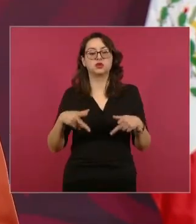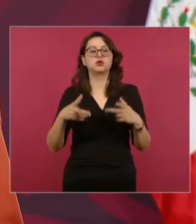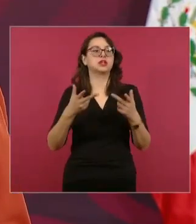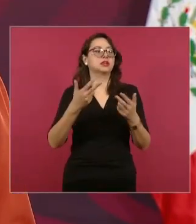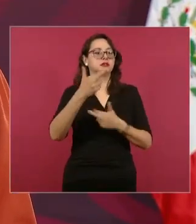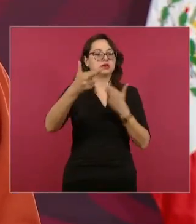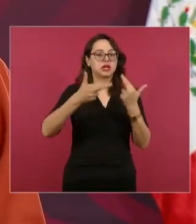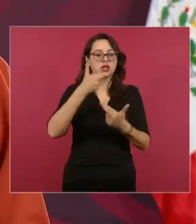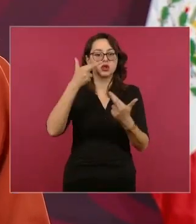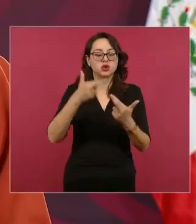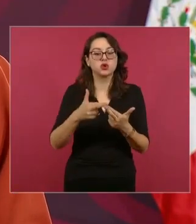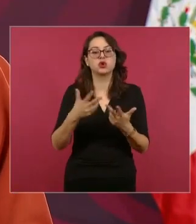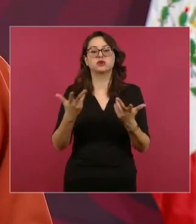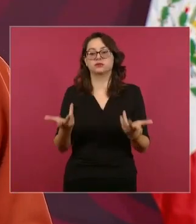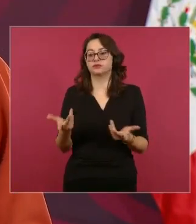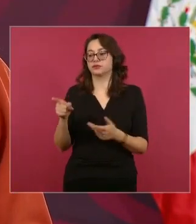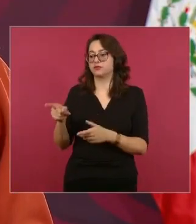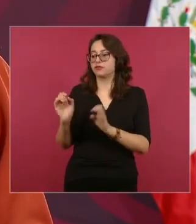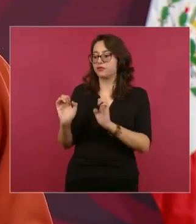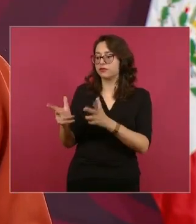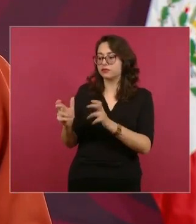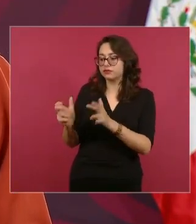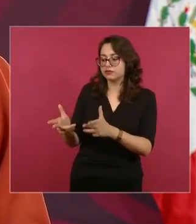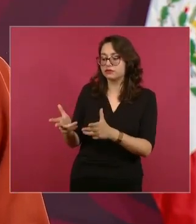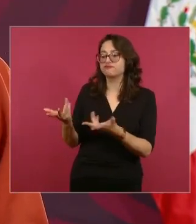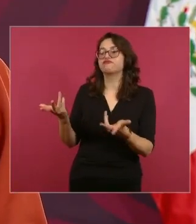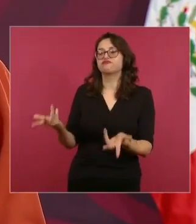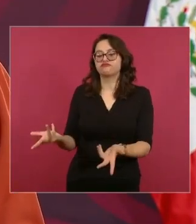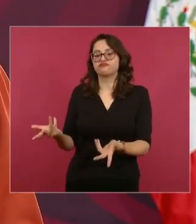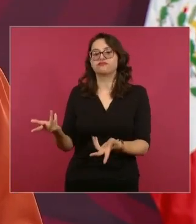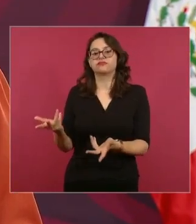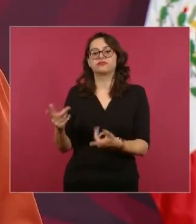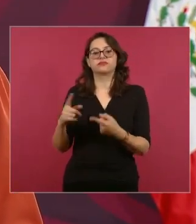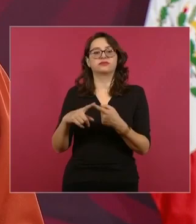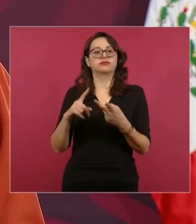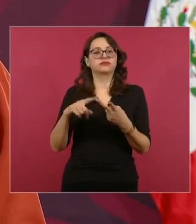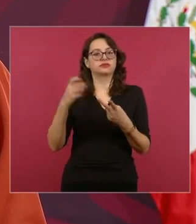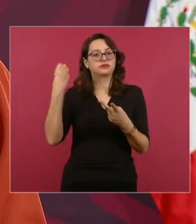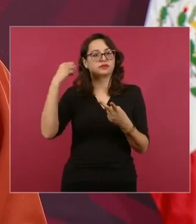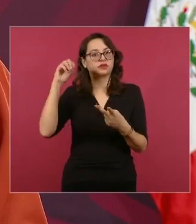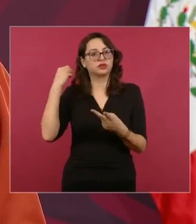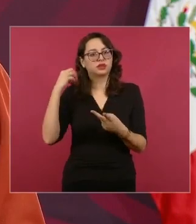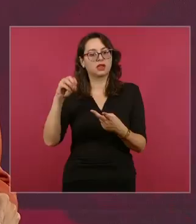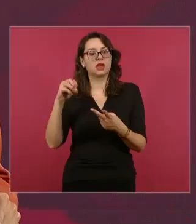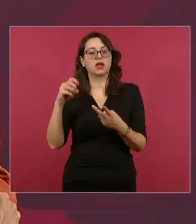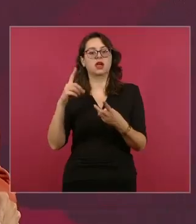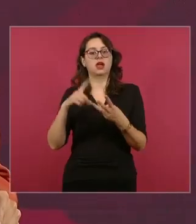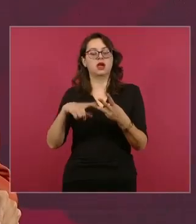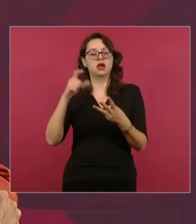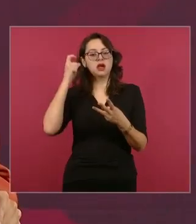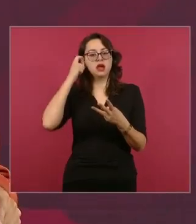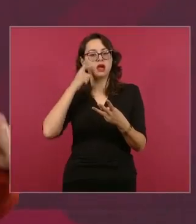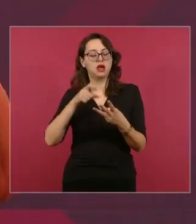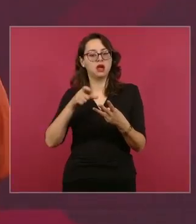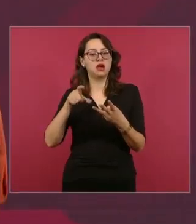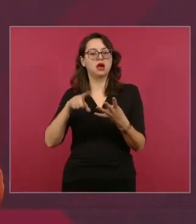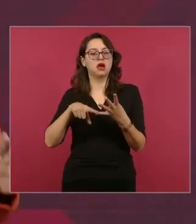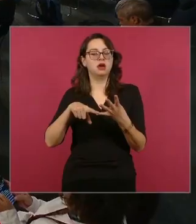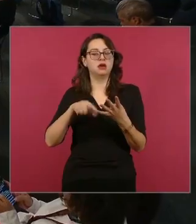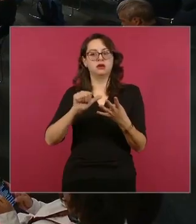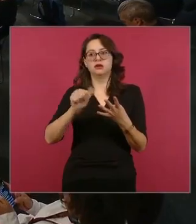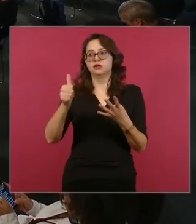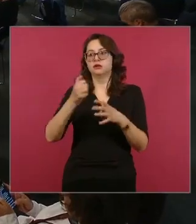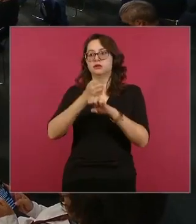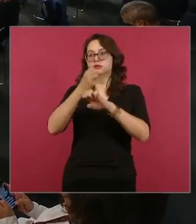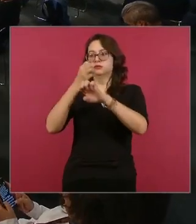regiones del país. Y Chiapas pues se ha visto, así como Oaxaca, como Guerrero y como